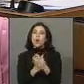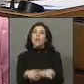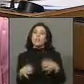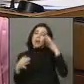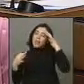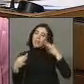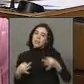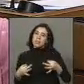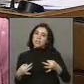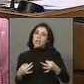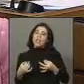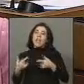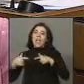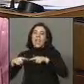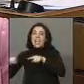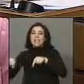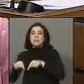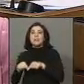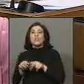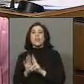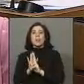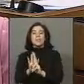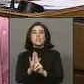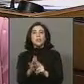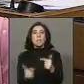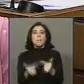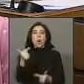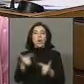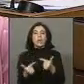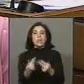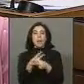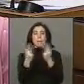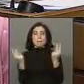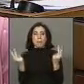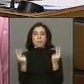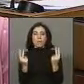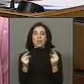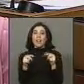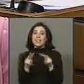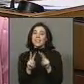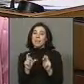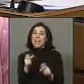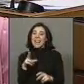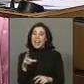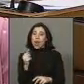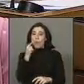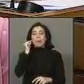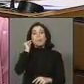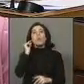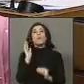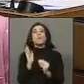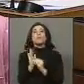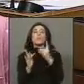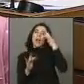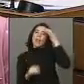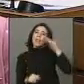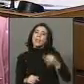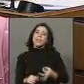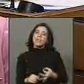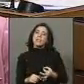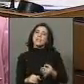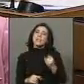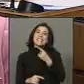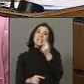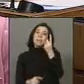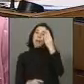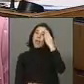decisión y en los espacios de representación política y pública. Esta agenda de género incluyó como una de las medidas en los 100